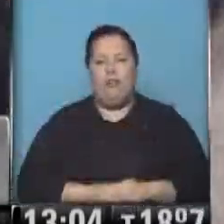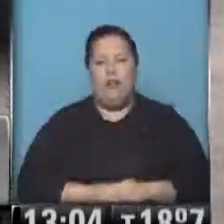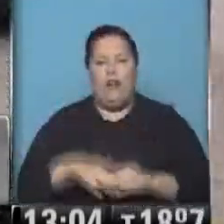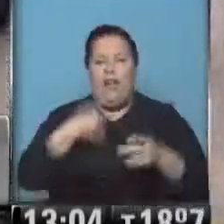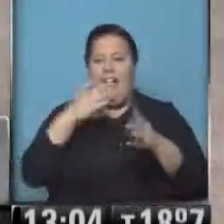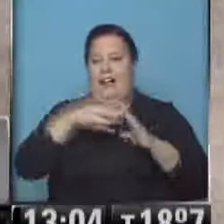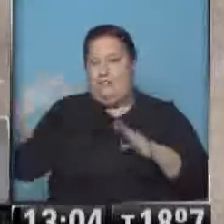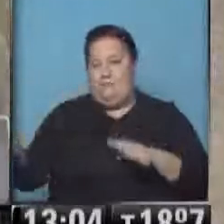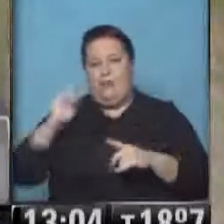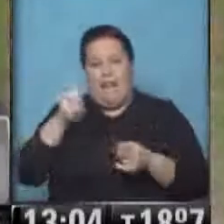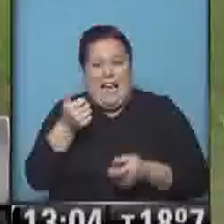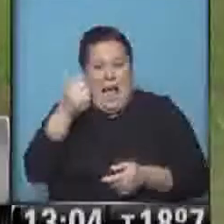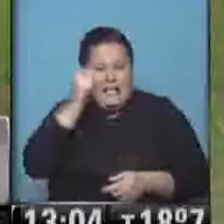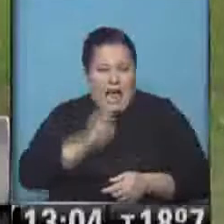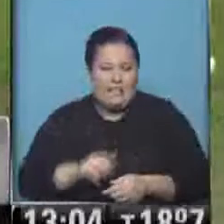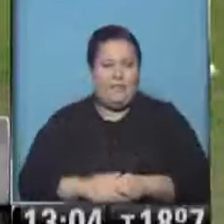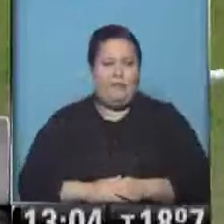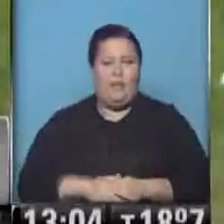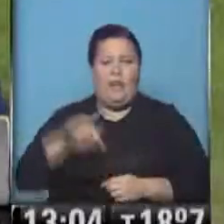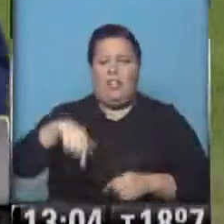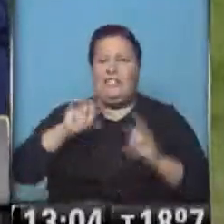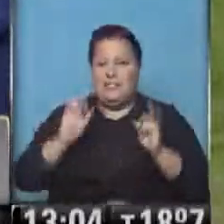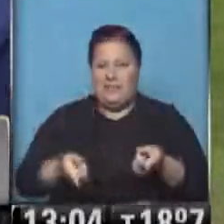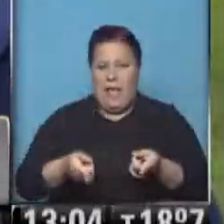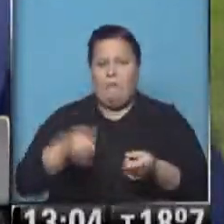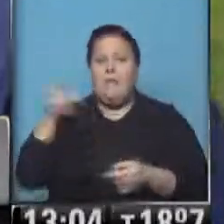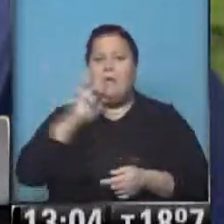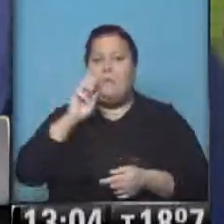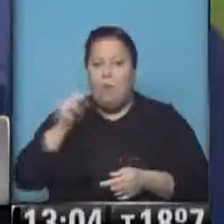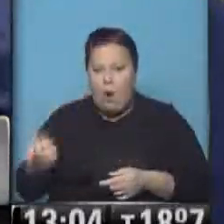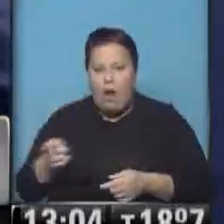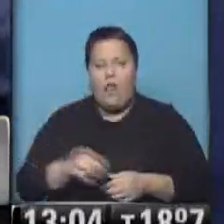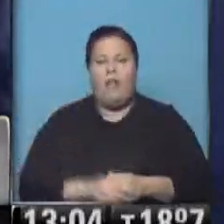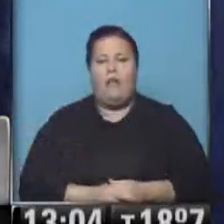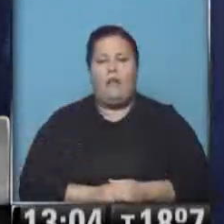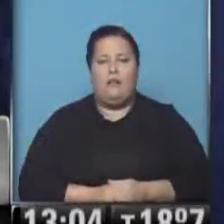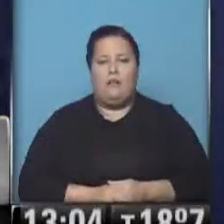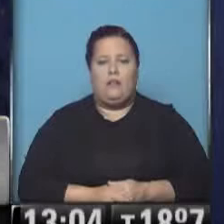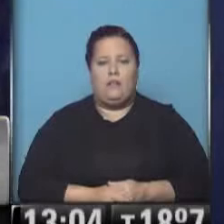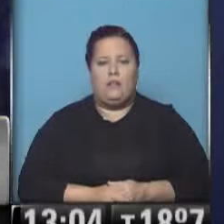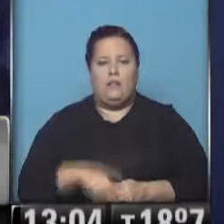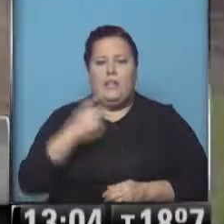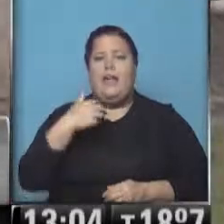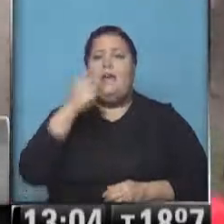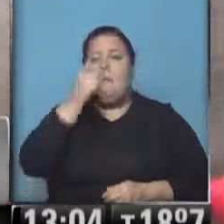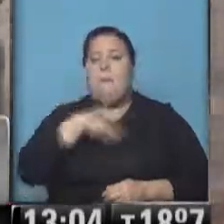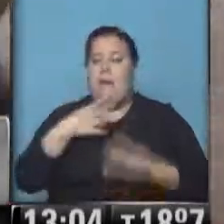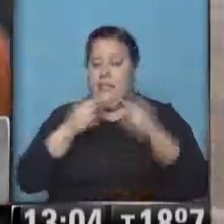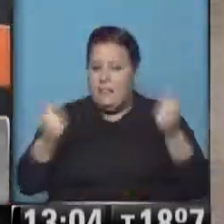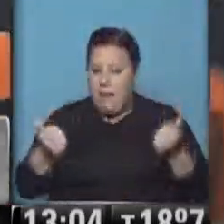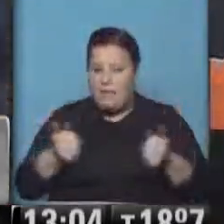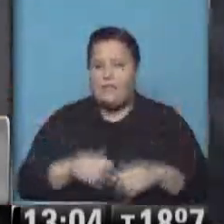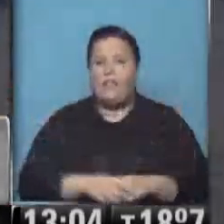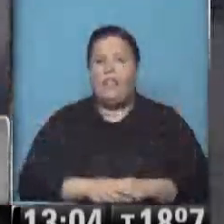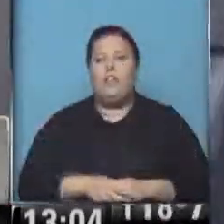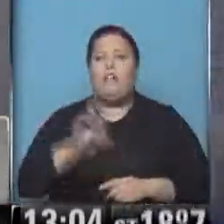guardarray, casi lo lastiman. Acá está también Alejandrina, ¿no? Que es hija desaparecido, también